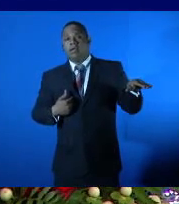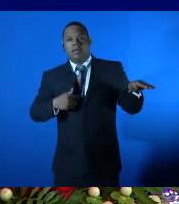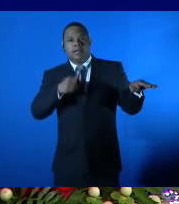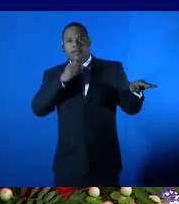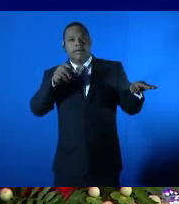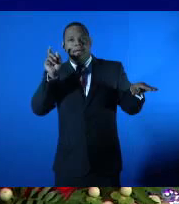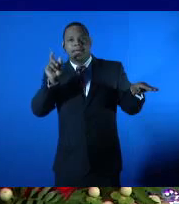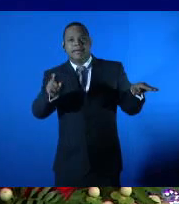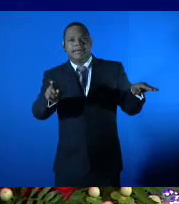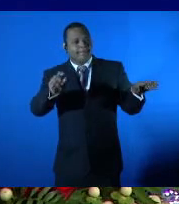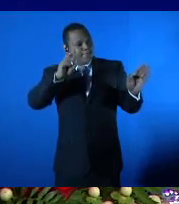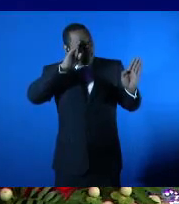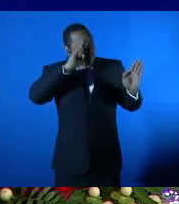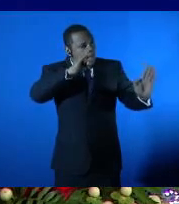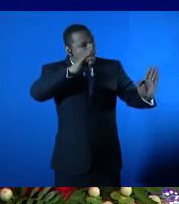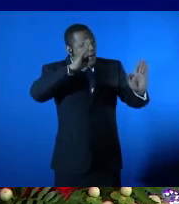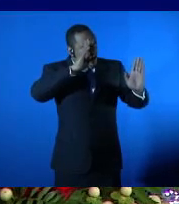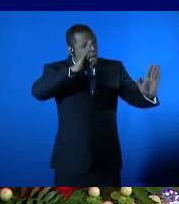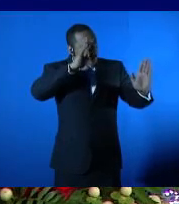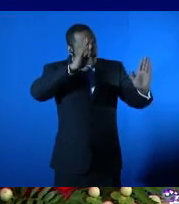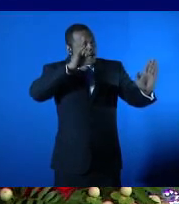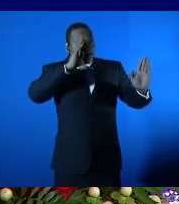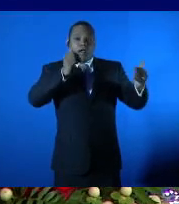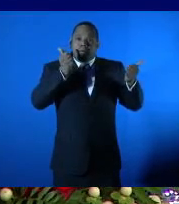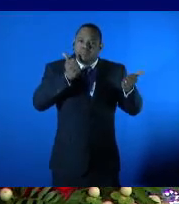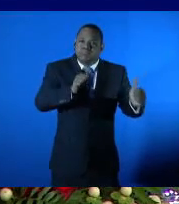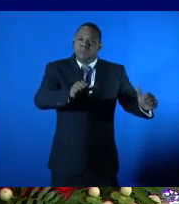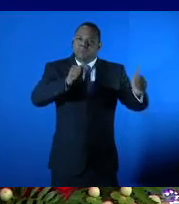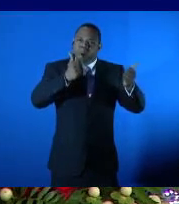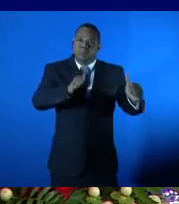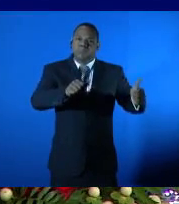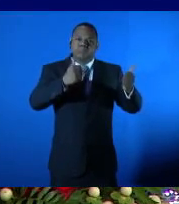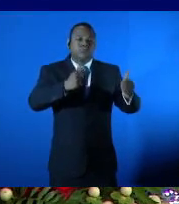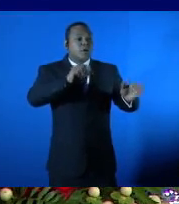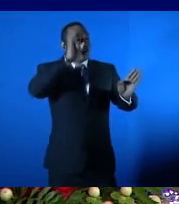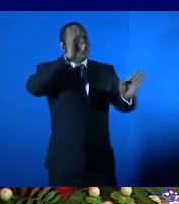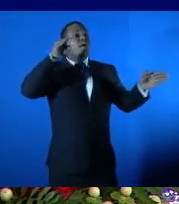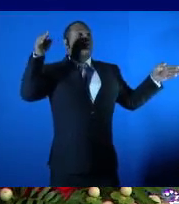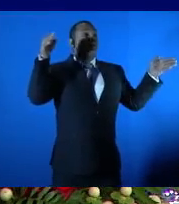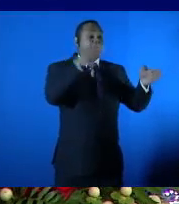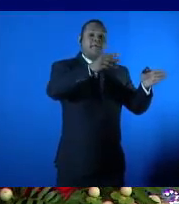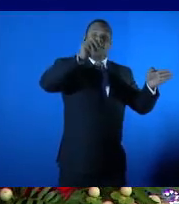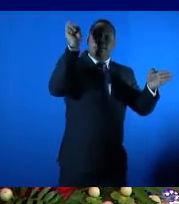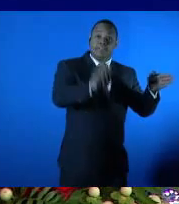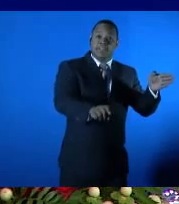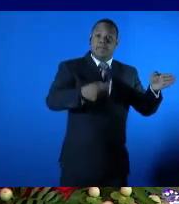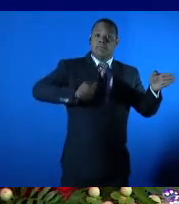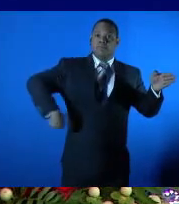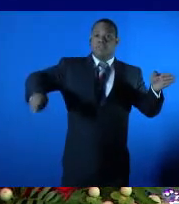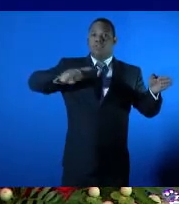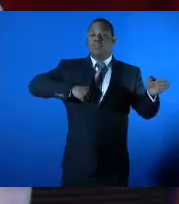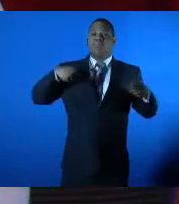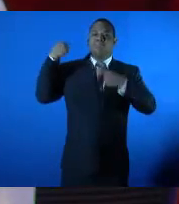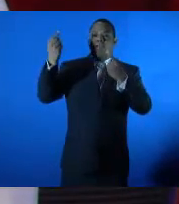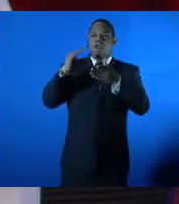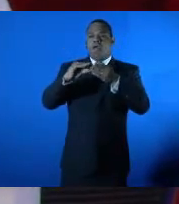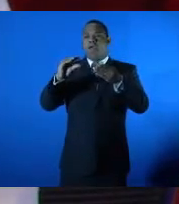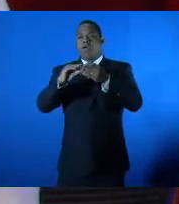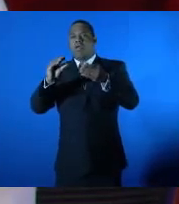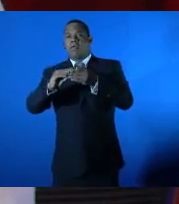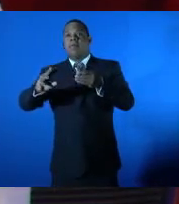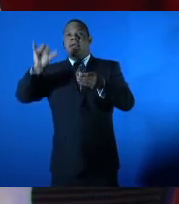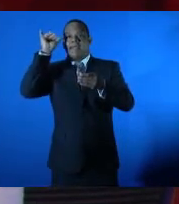significativa. Hace tiempo que predicamos este evangelio y es el momento que ahora se haga realidad. Muchas gracias.